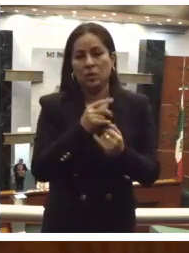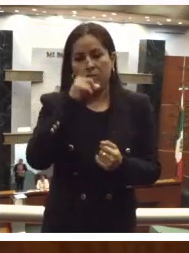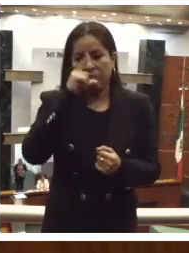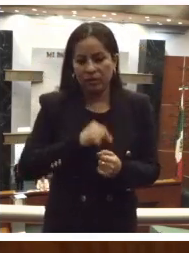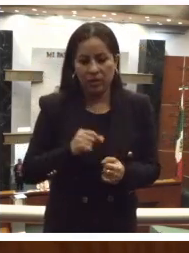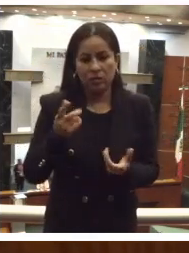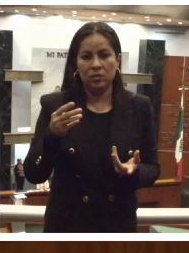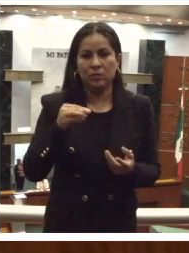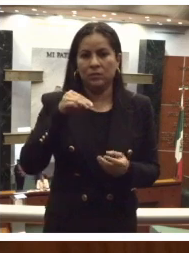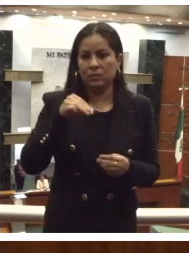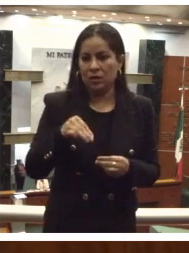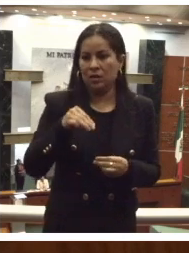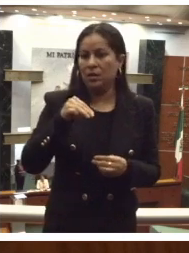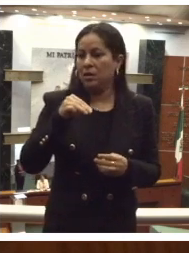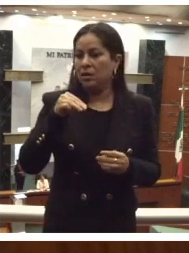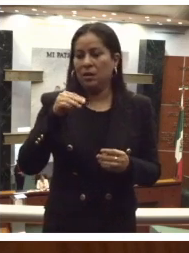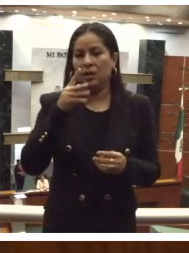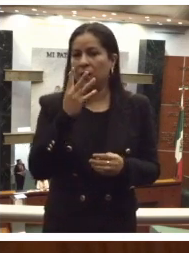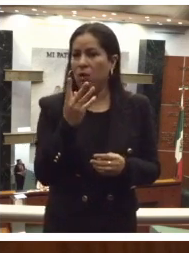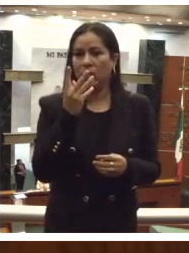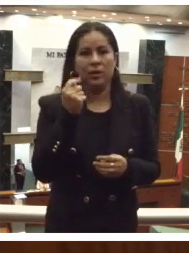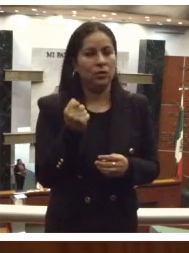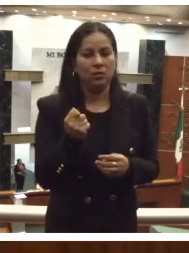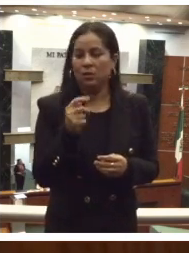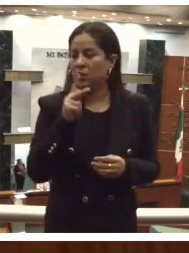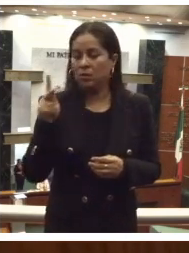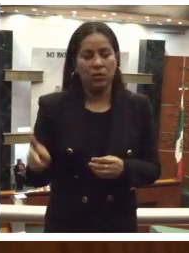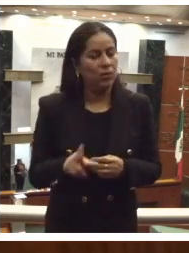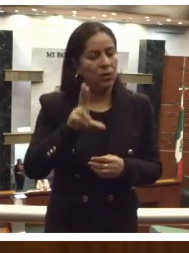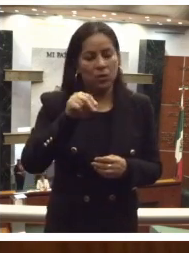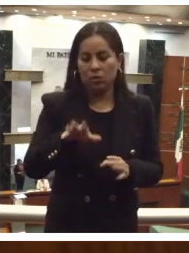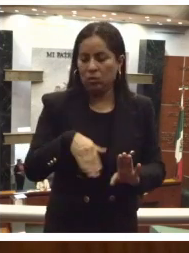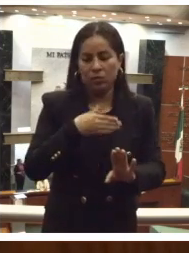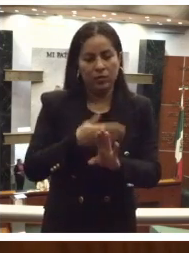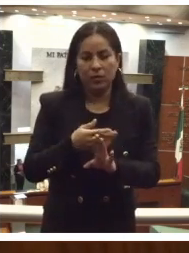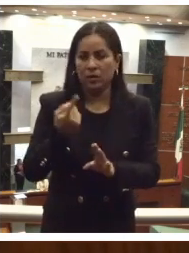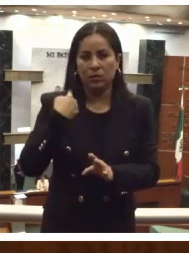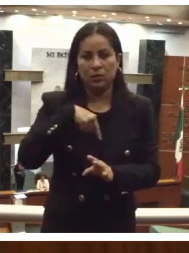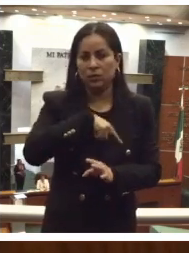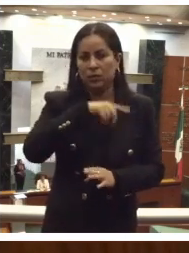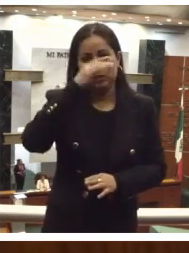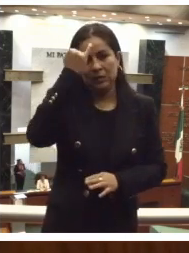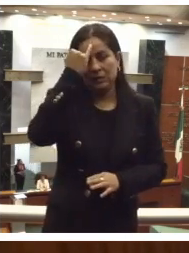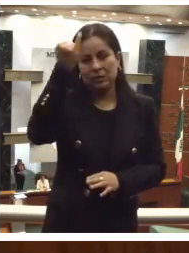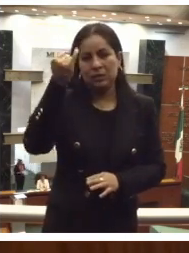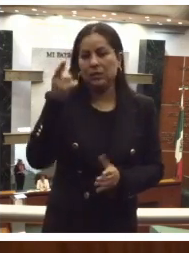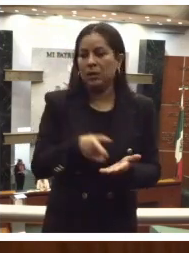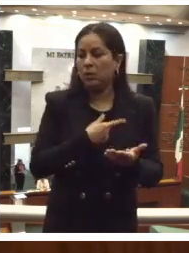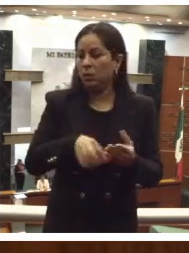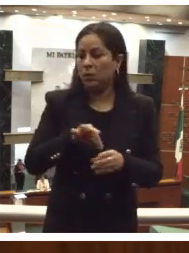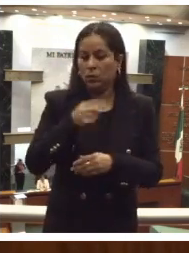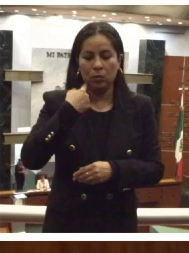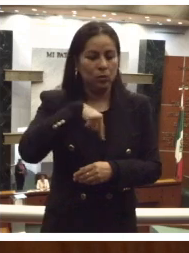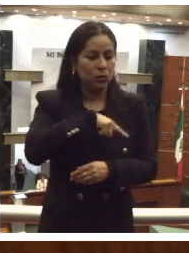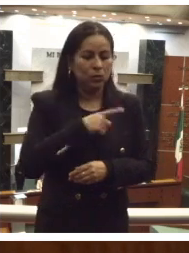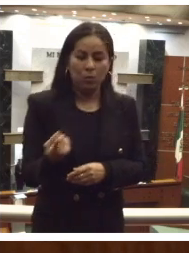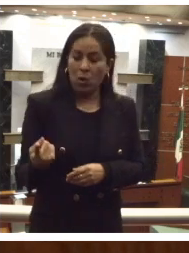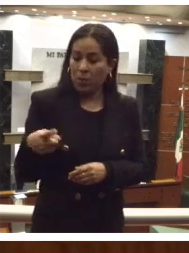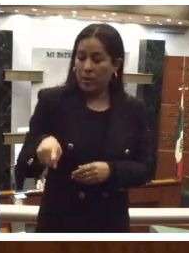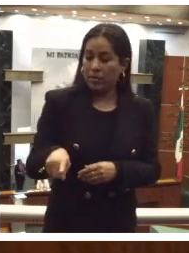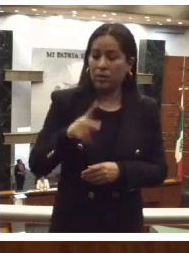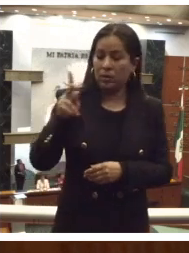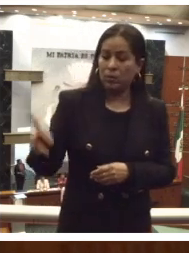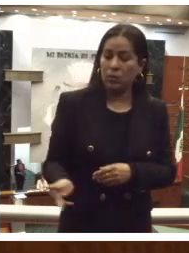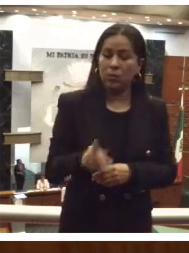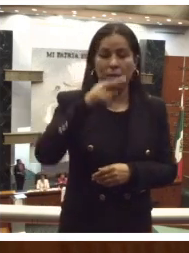fallaremos al movimiento, no le fallaremos al pueblo y no traicionaremos nuestros principios, nuestro voto por mandato del